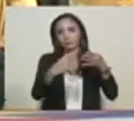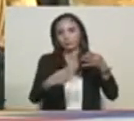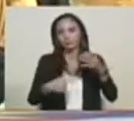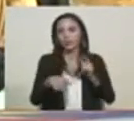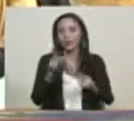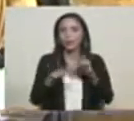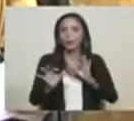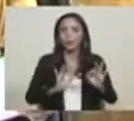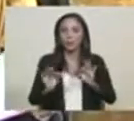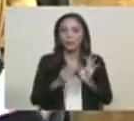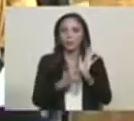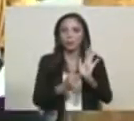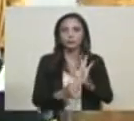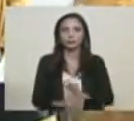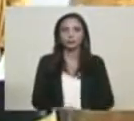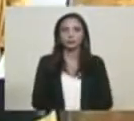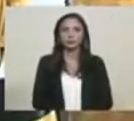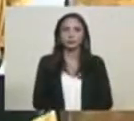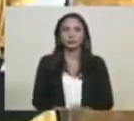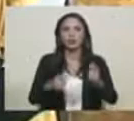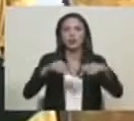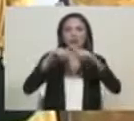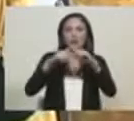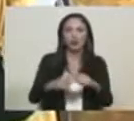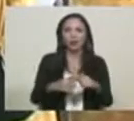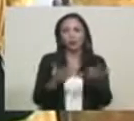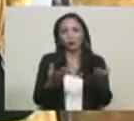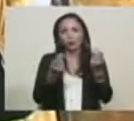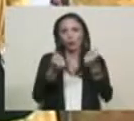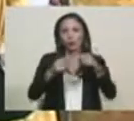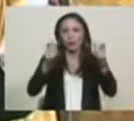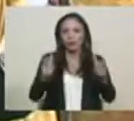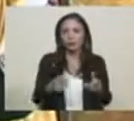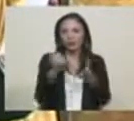que como en el día de hoy